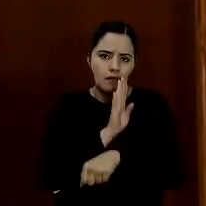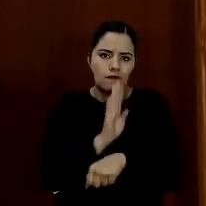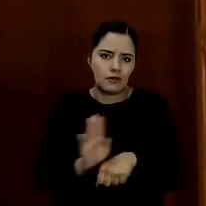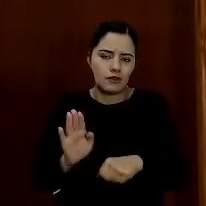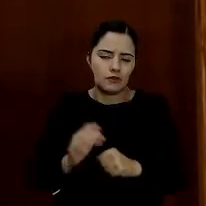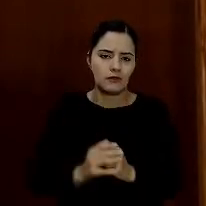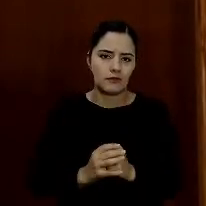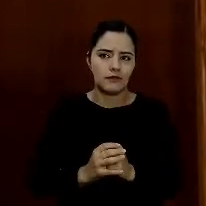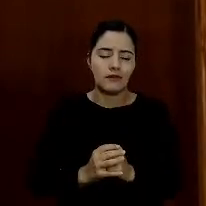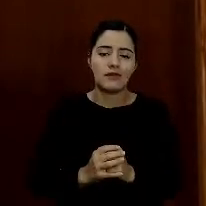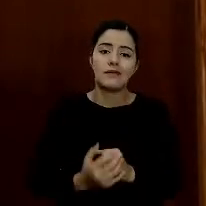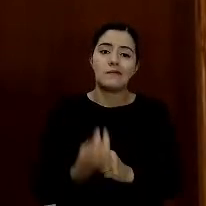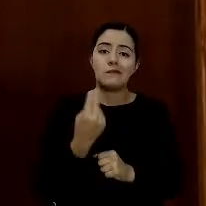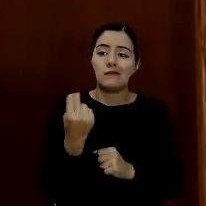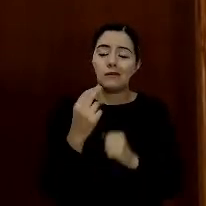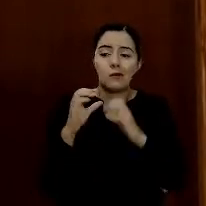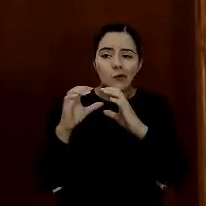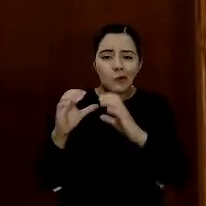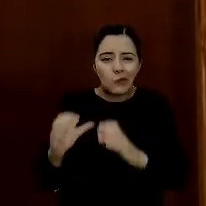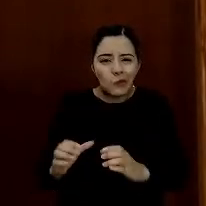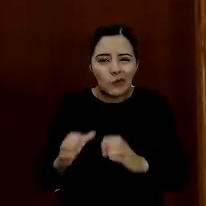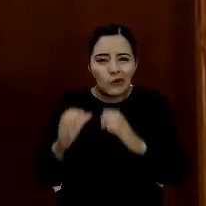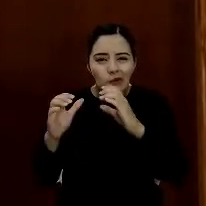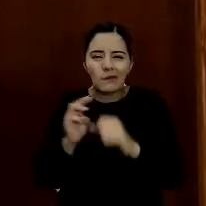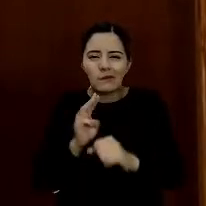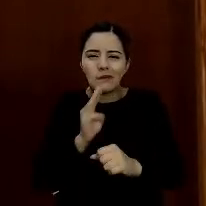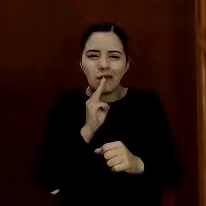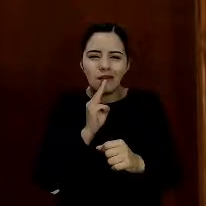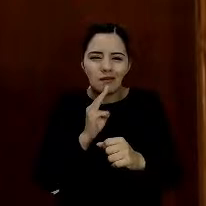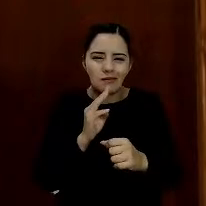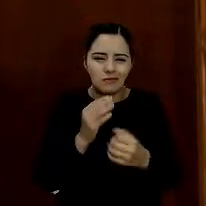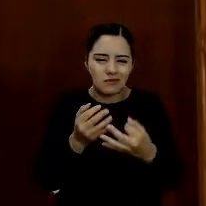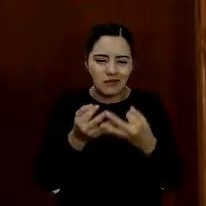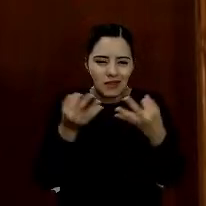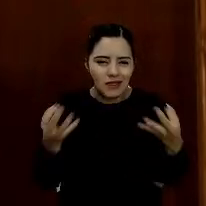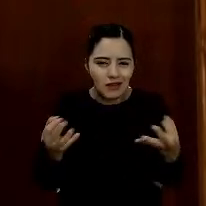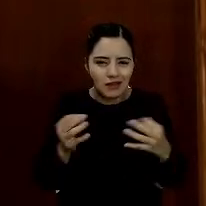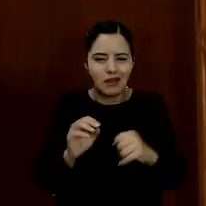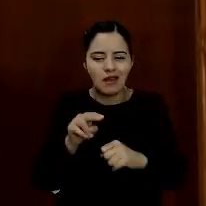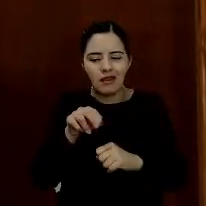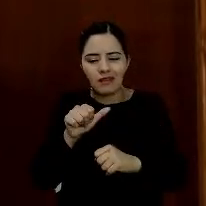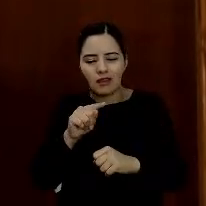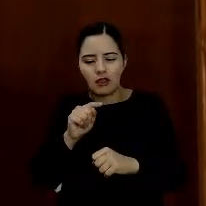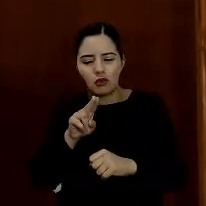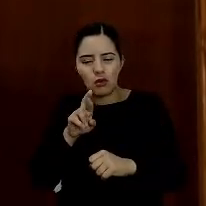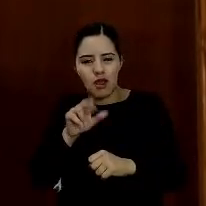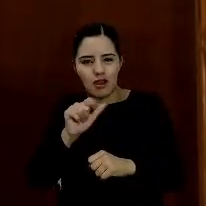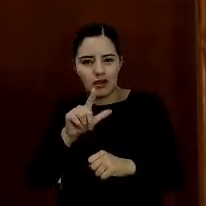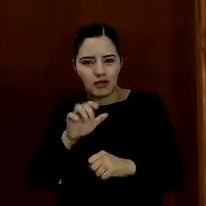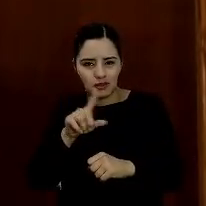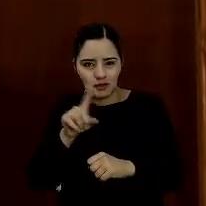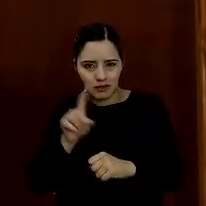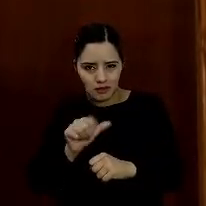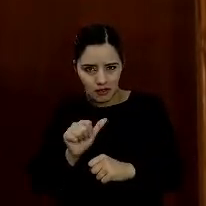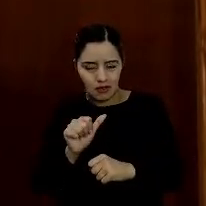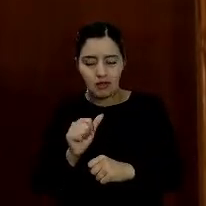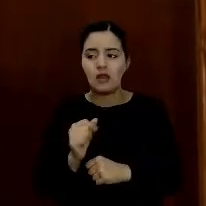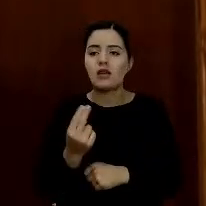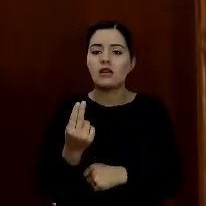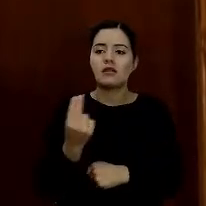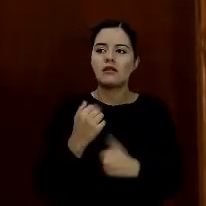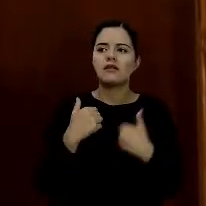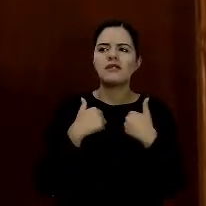El cuidado de nuestra madre naturaleza debe entenderse e instituirse en